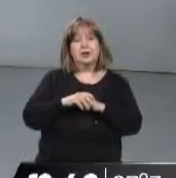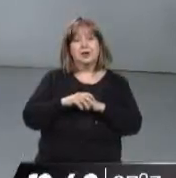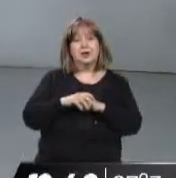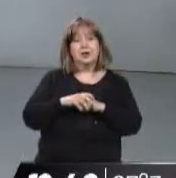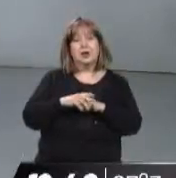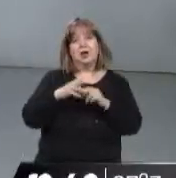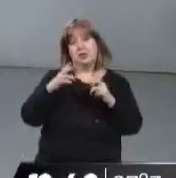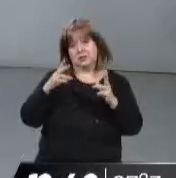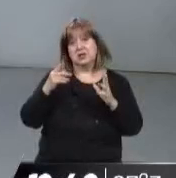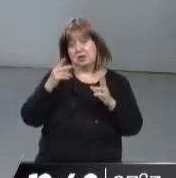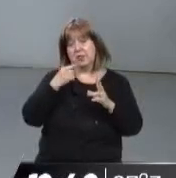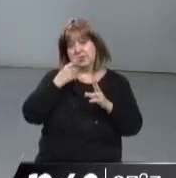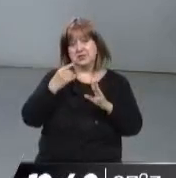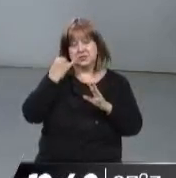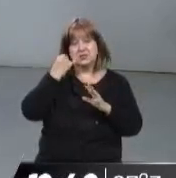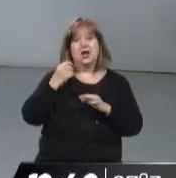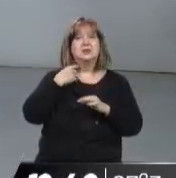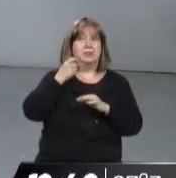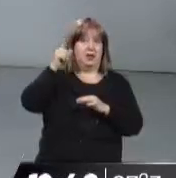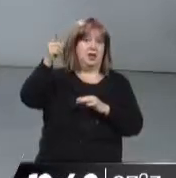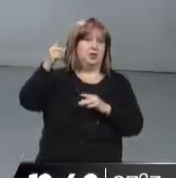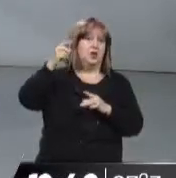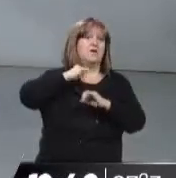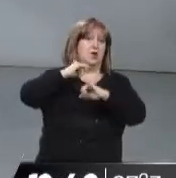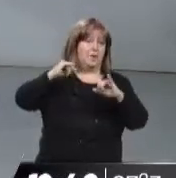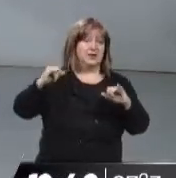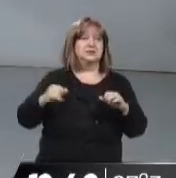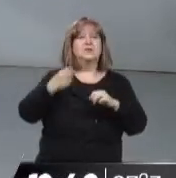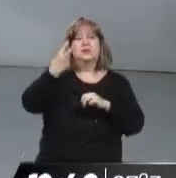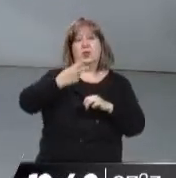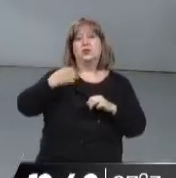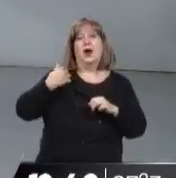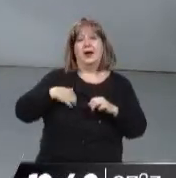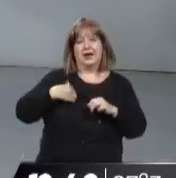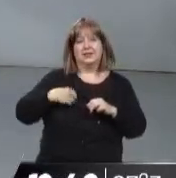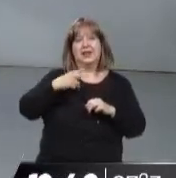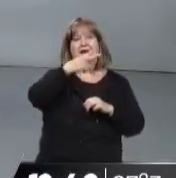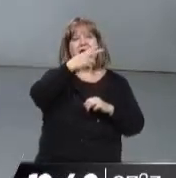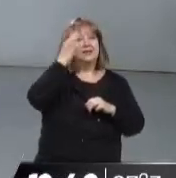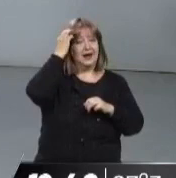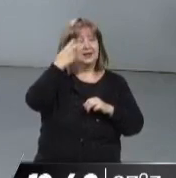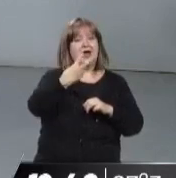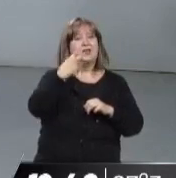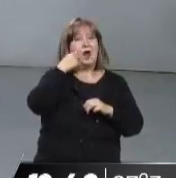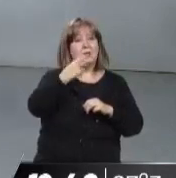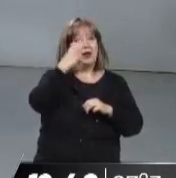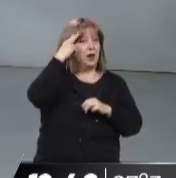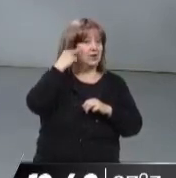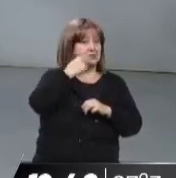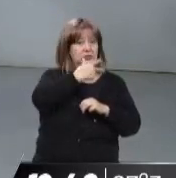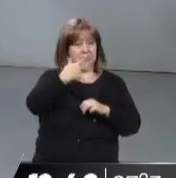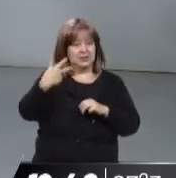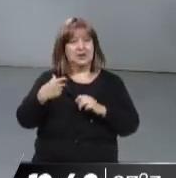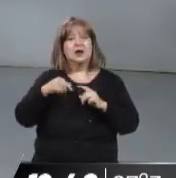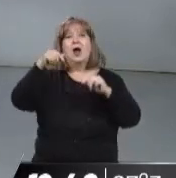la investigación estadística justamente de España. Y el segundo lugar para Argentina, 32.933.